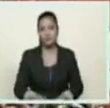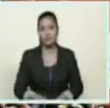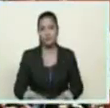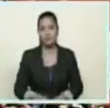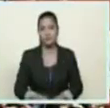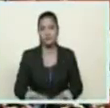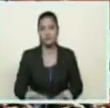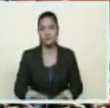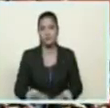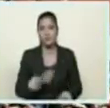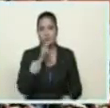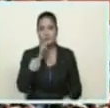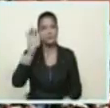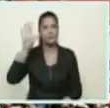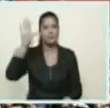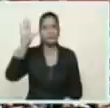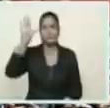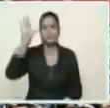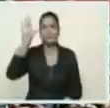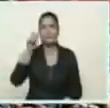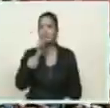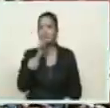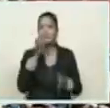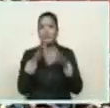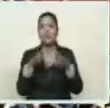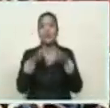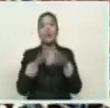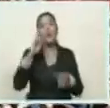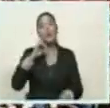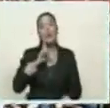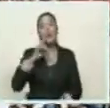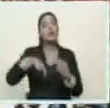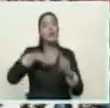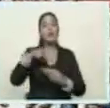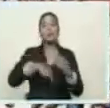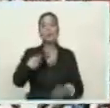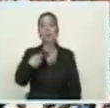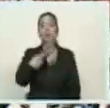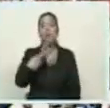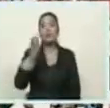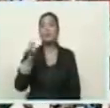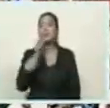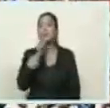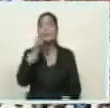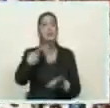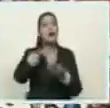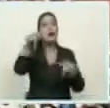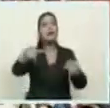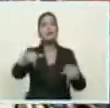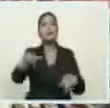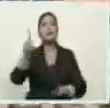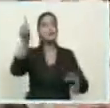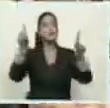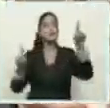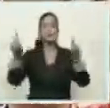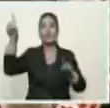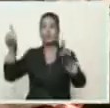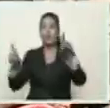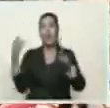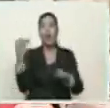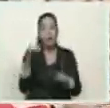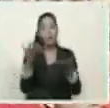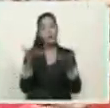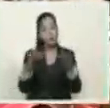levanten las manos los miembros del movimiento bolivariano revolucionario 200 presentes aquí hay